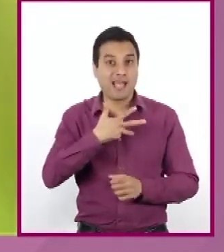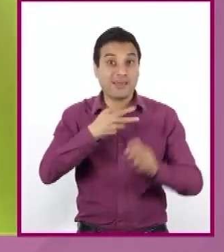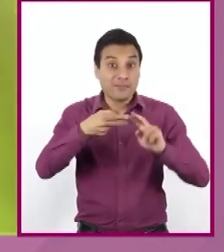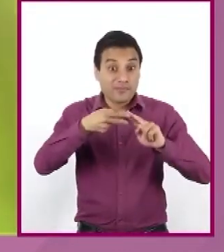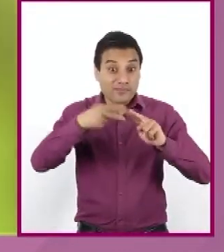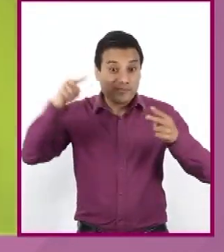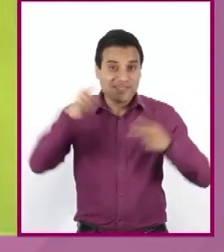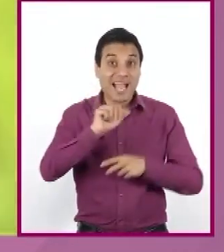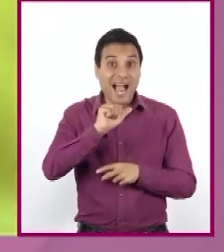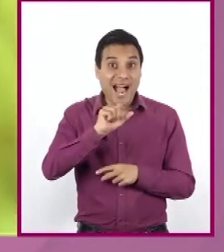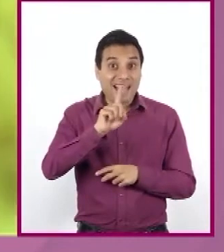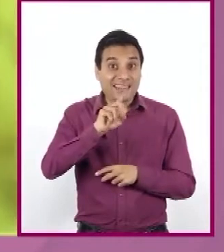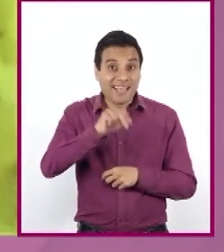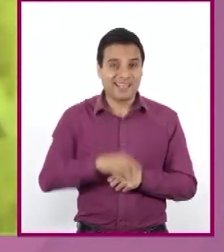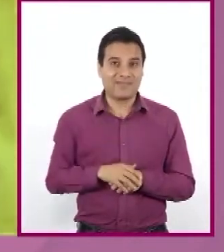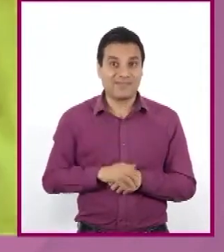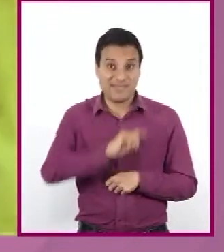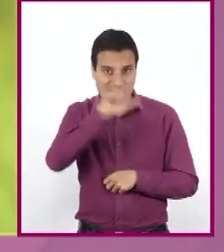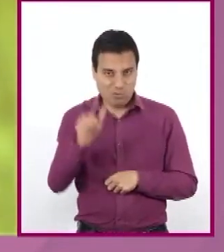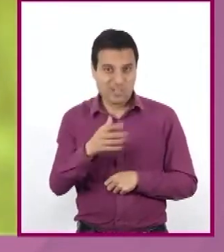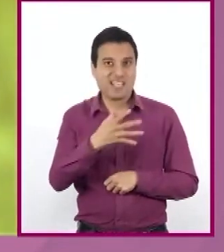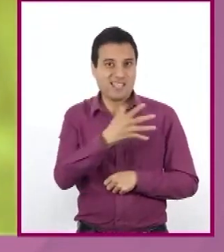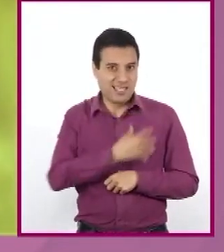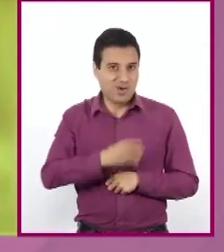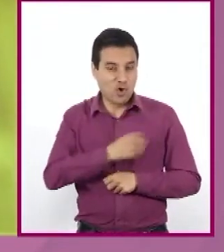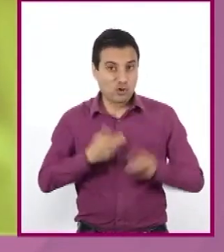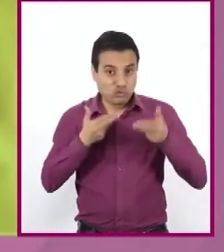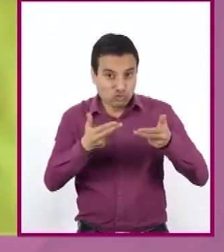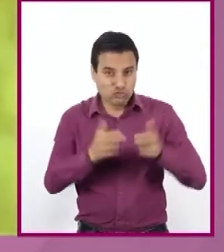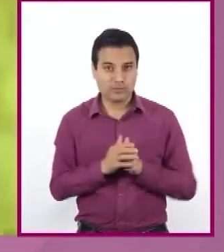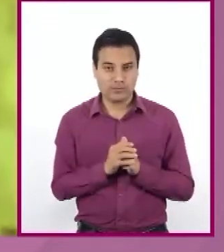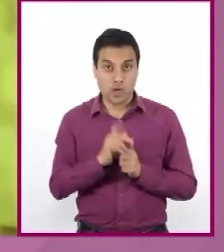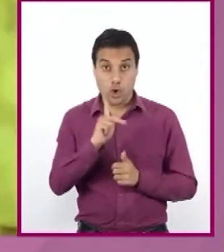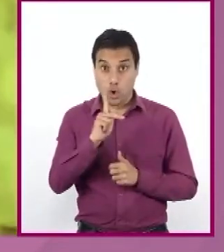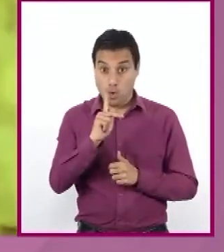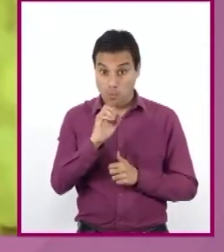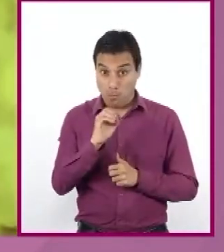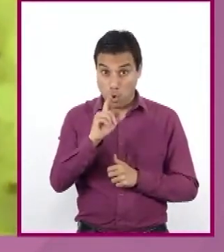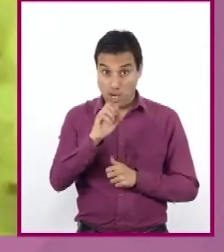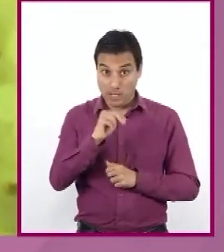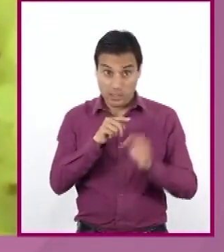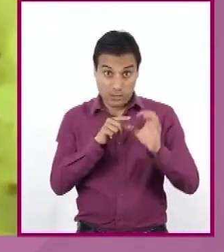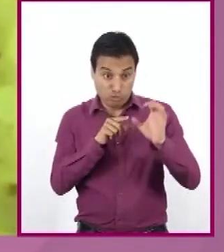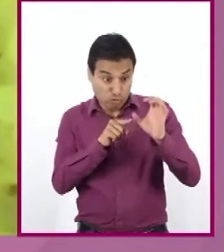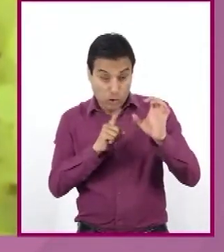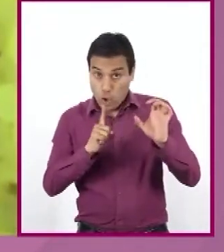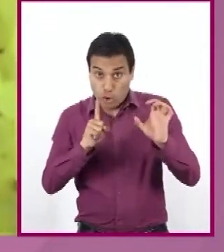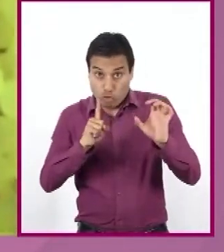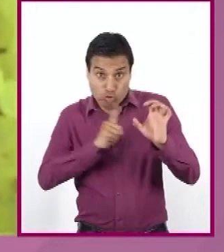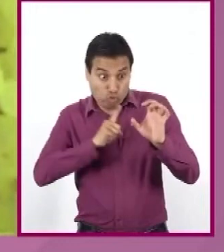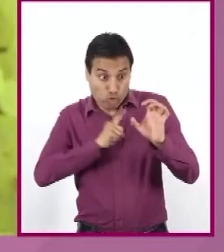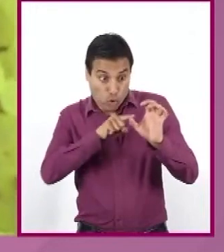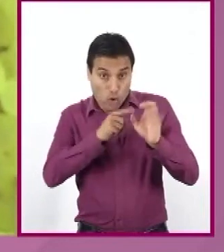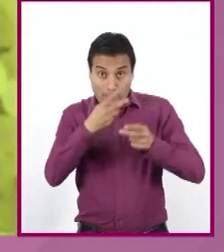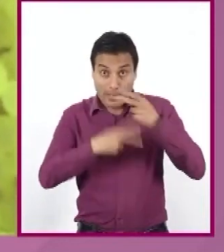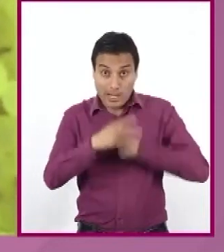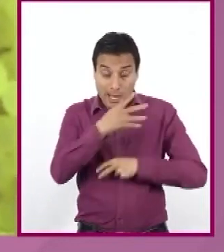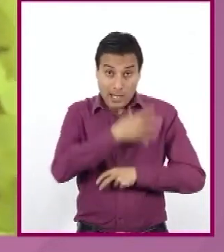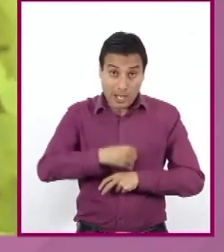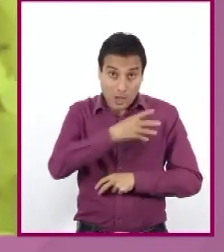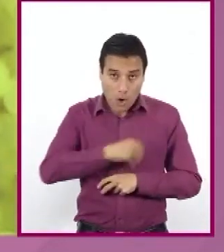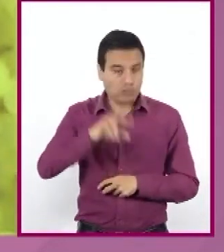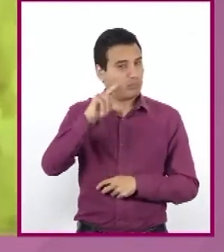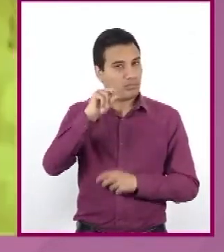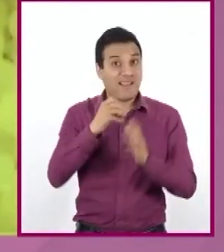los descendientes. Pero recuerden que el polen por sí solo no logra dar origen a un nuevo organismo, ya que necesita mezclarse con la